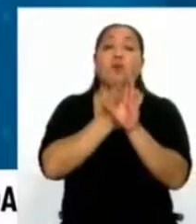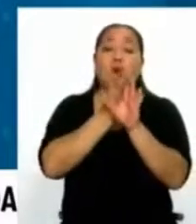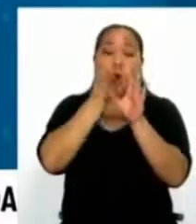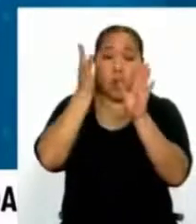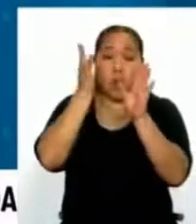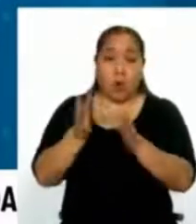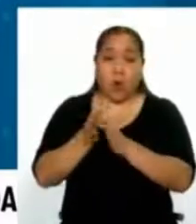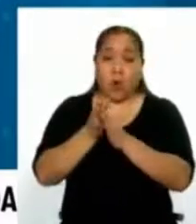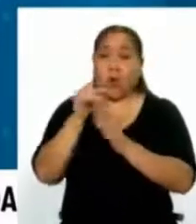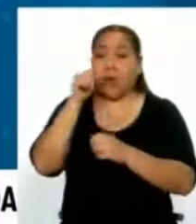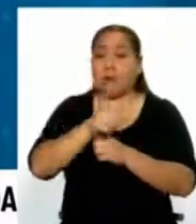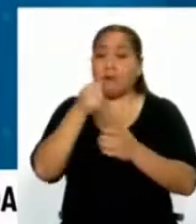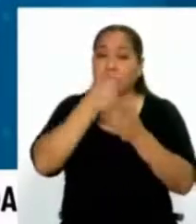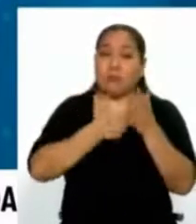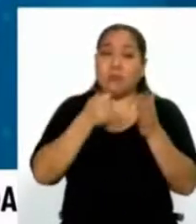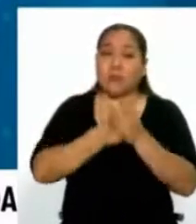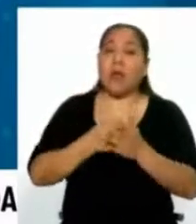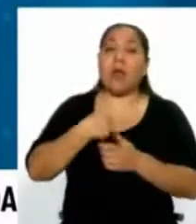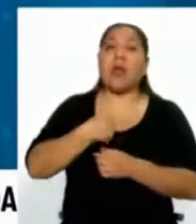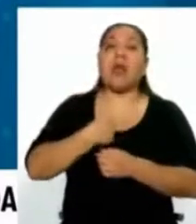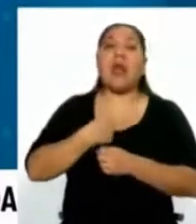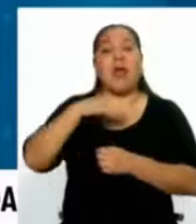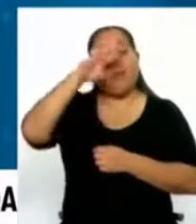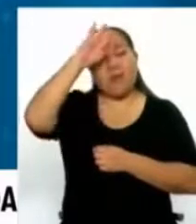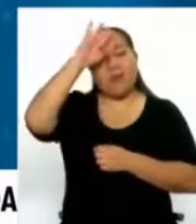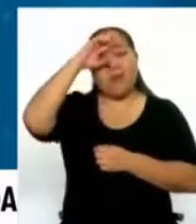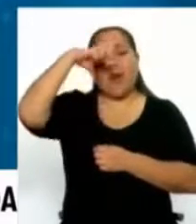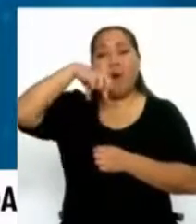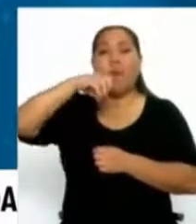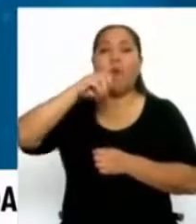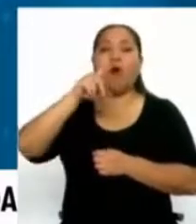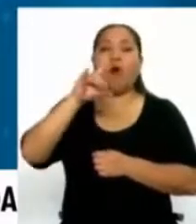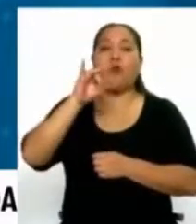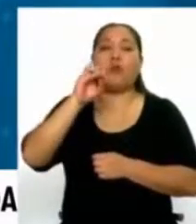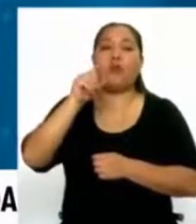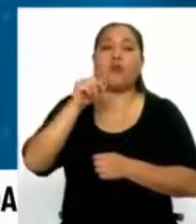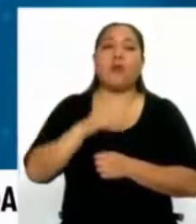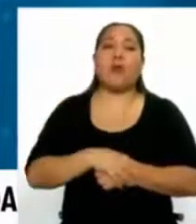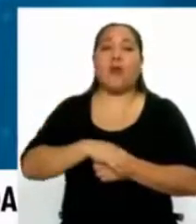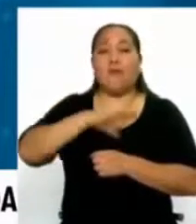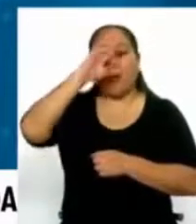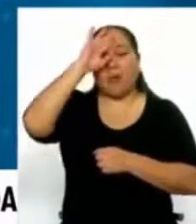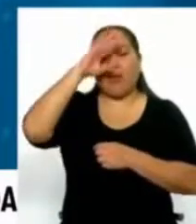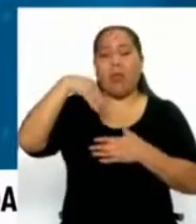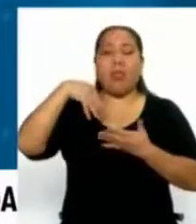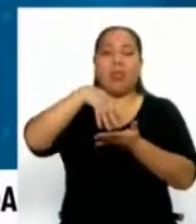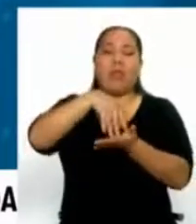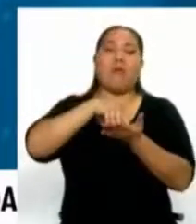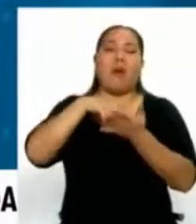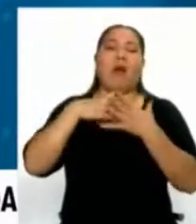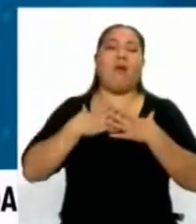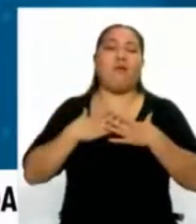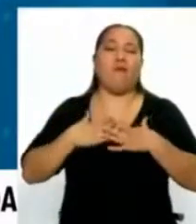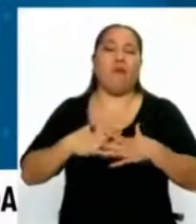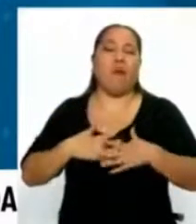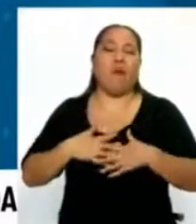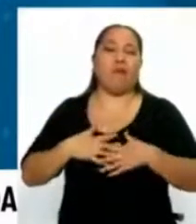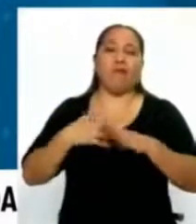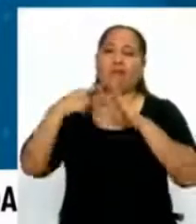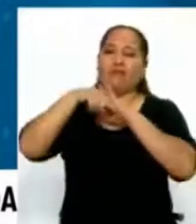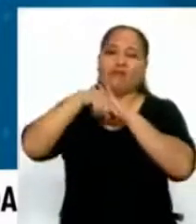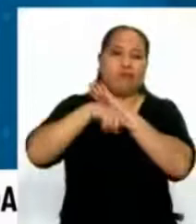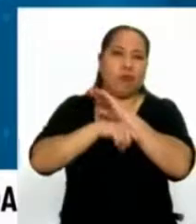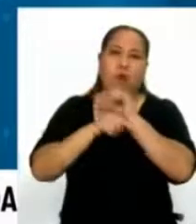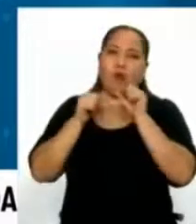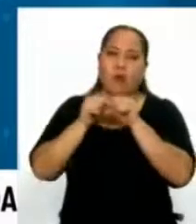de poliomielitis, una enfermedad degenerativa e incurable que inflama y debilita sus músculos. En el 2009, Ana Estrada lanzó